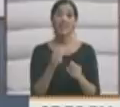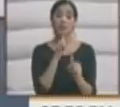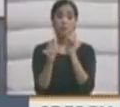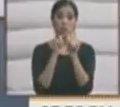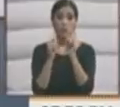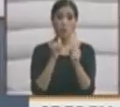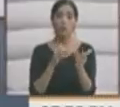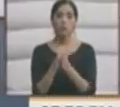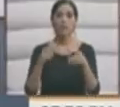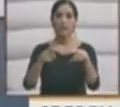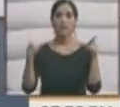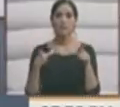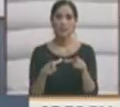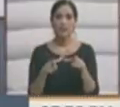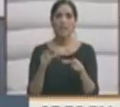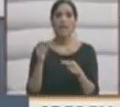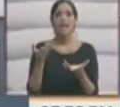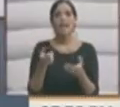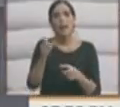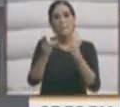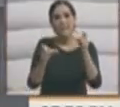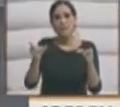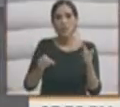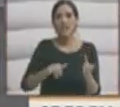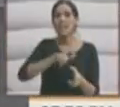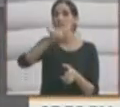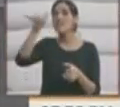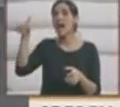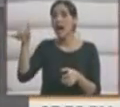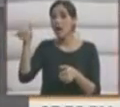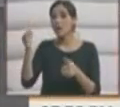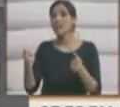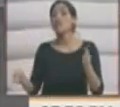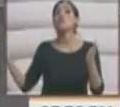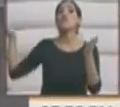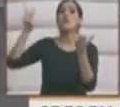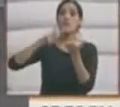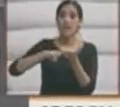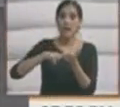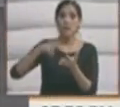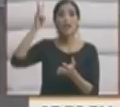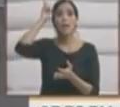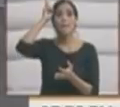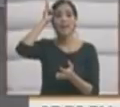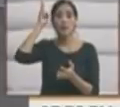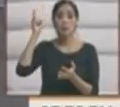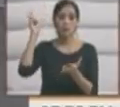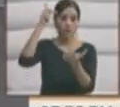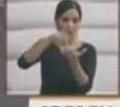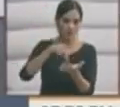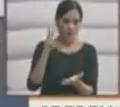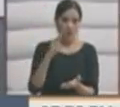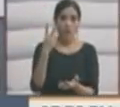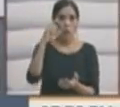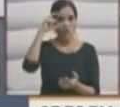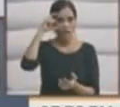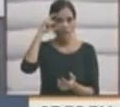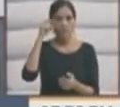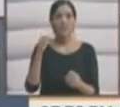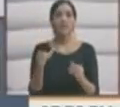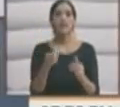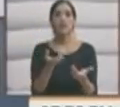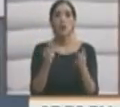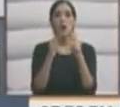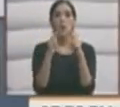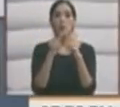los migrantes venezolanos que regresaron de Perú. Eso fue hace 2 días. Y dio a conocer las cifras